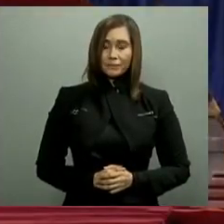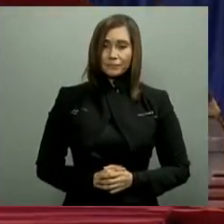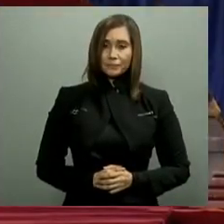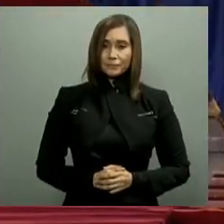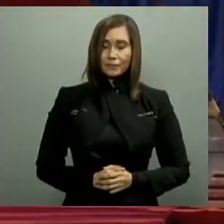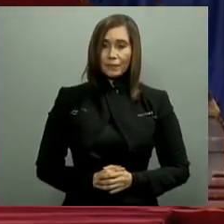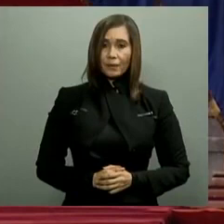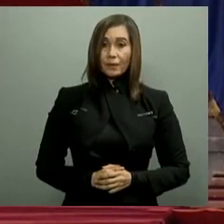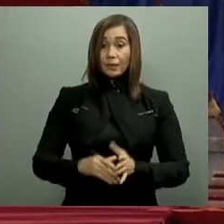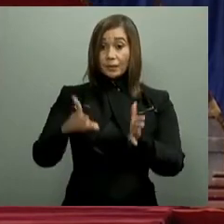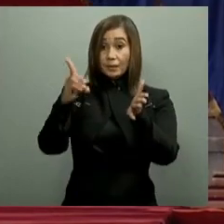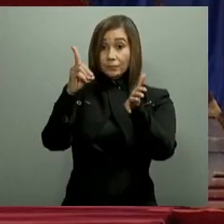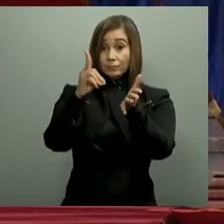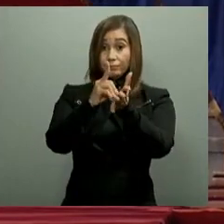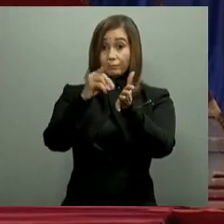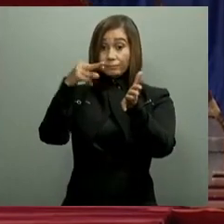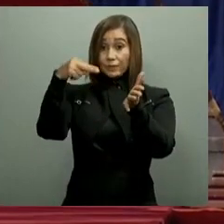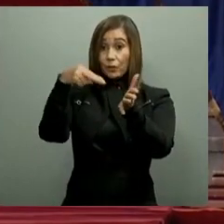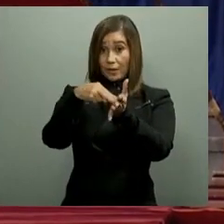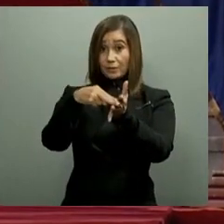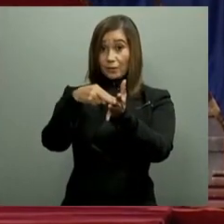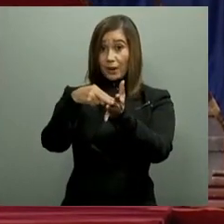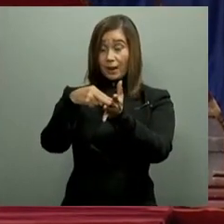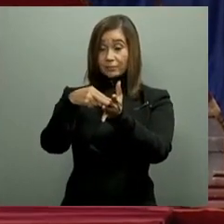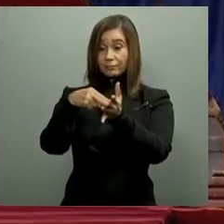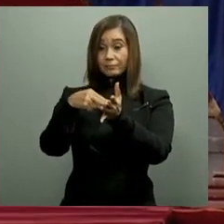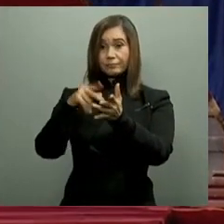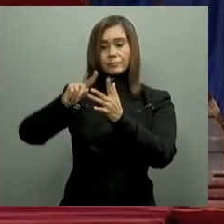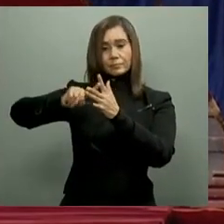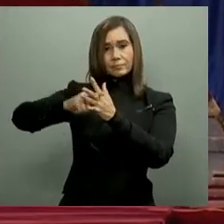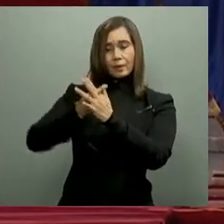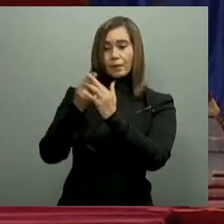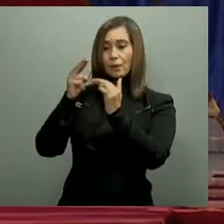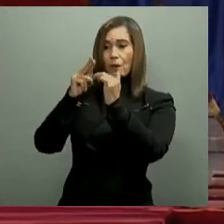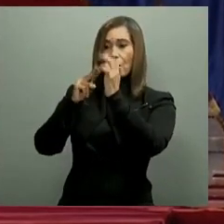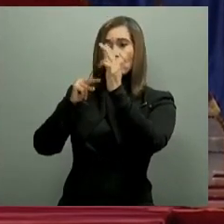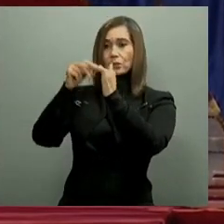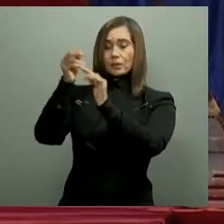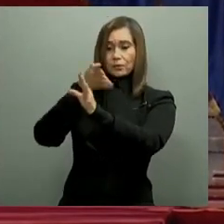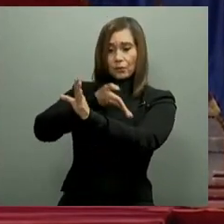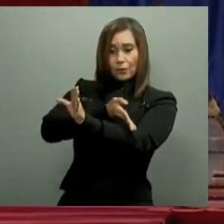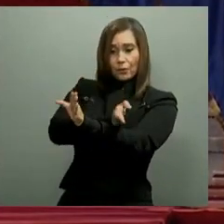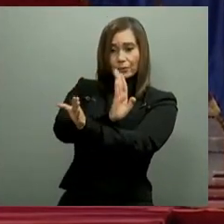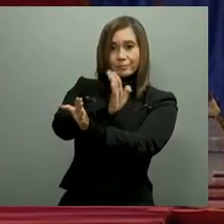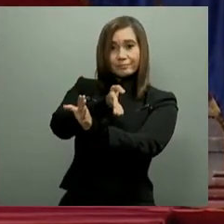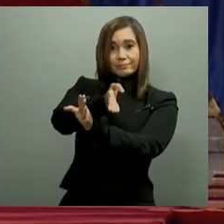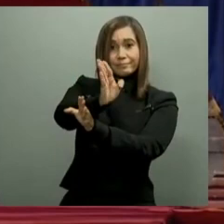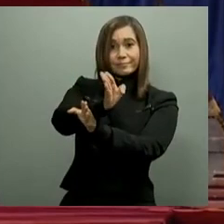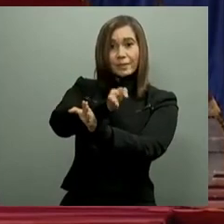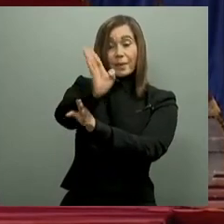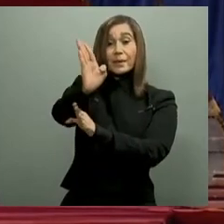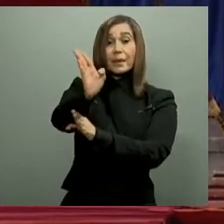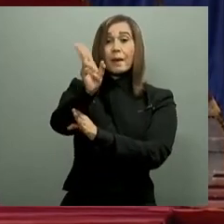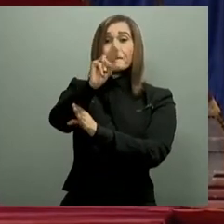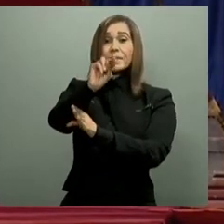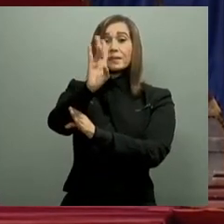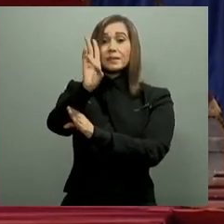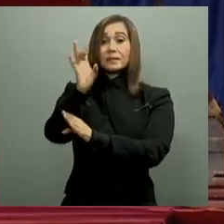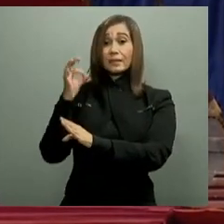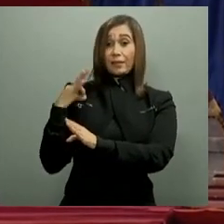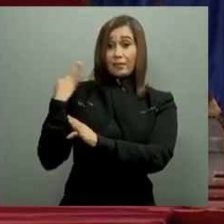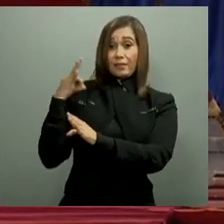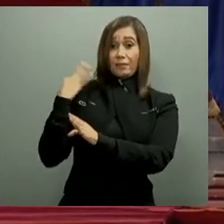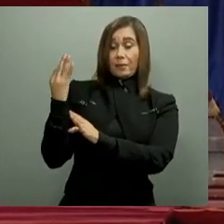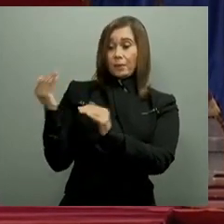En el Distrito Nacional iniciaremos la construcción de la solución vial para la intersección de la avenida 27 de Febrero con